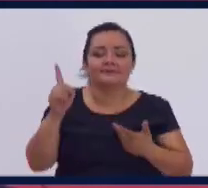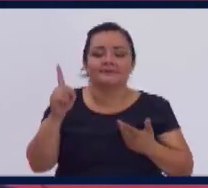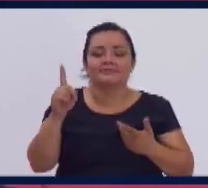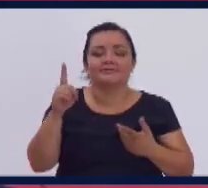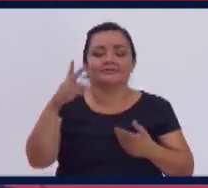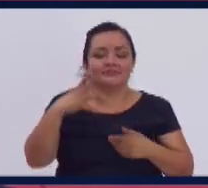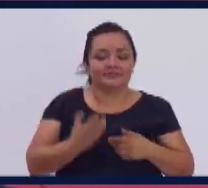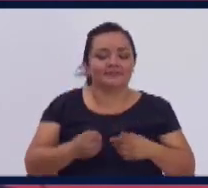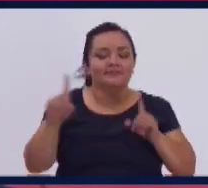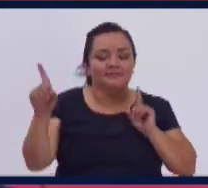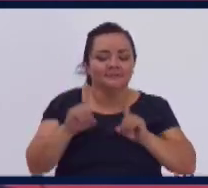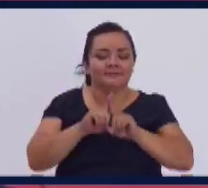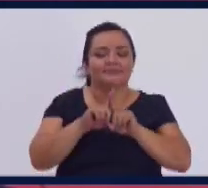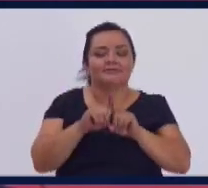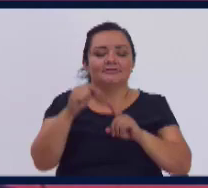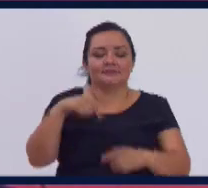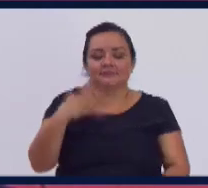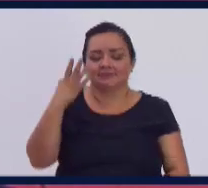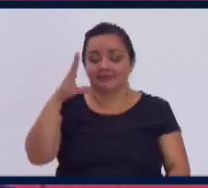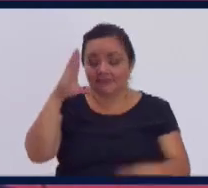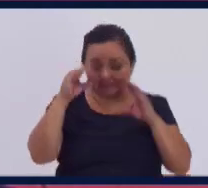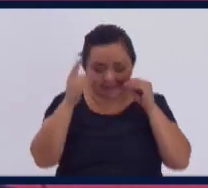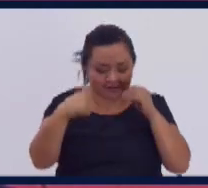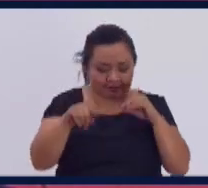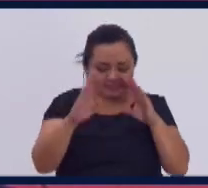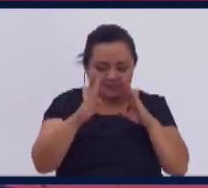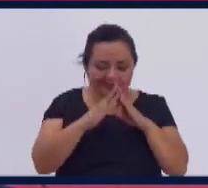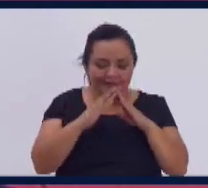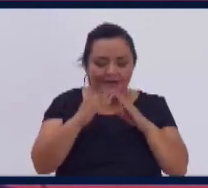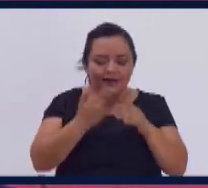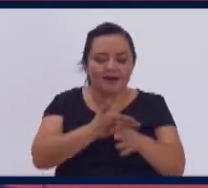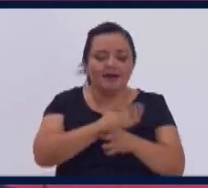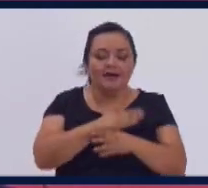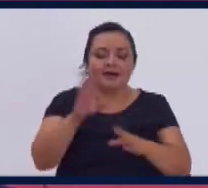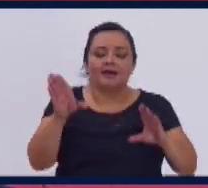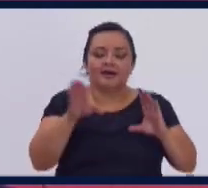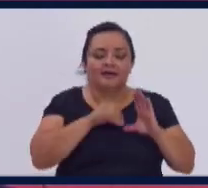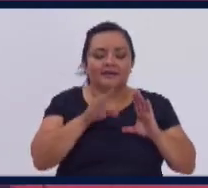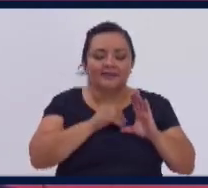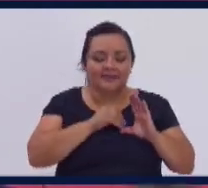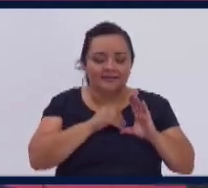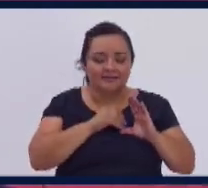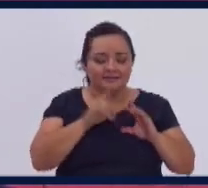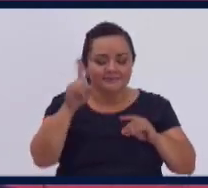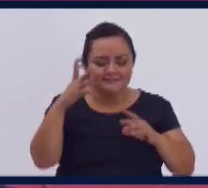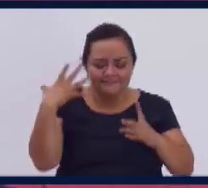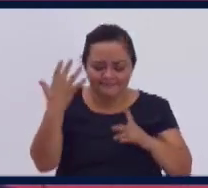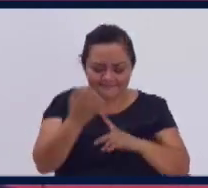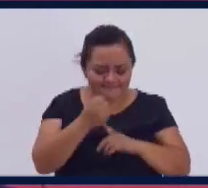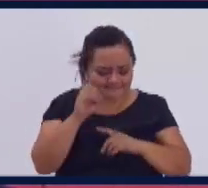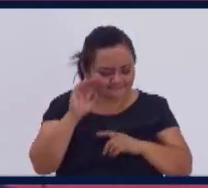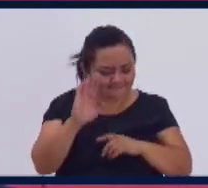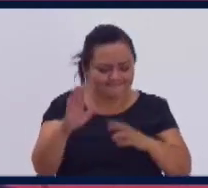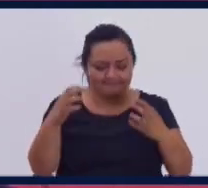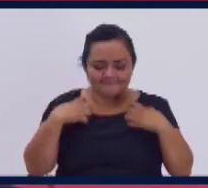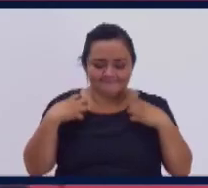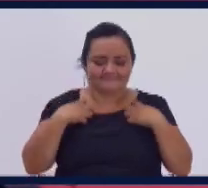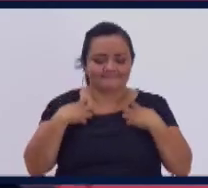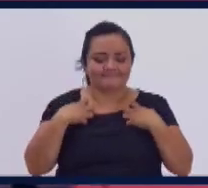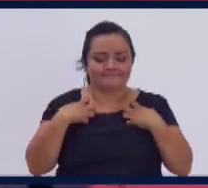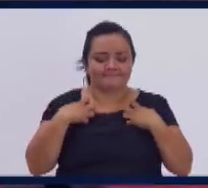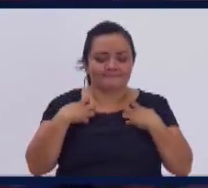hoy. Esta noche no te vayas a casa sin Jesús. Dios tiene un propósito en ti y para ti.